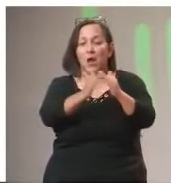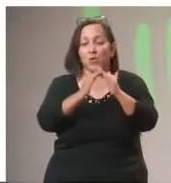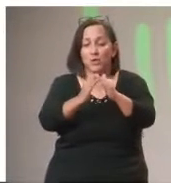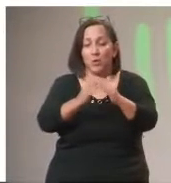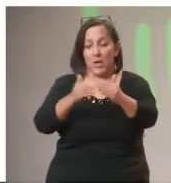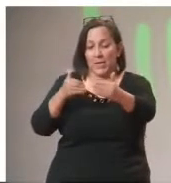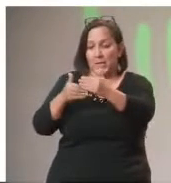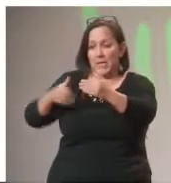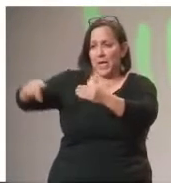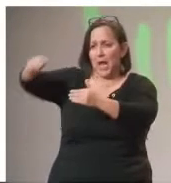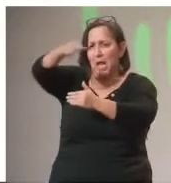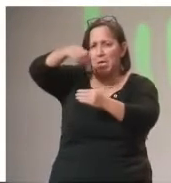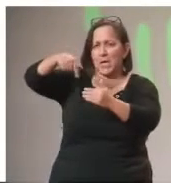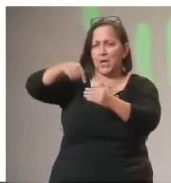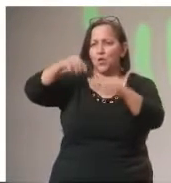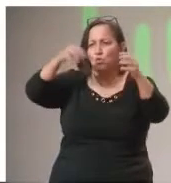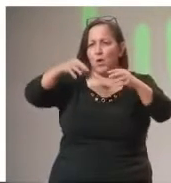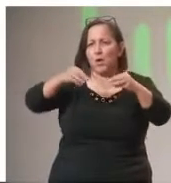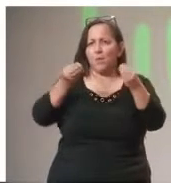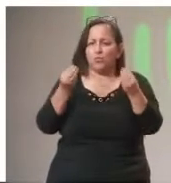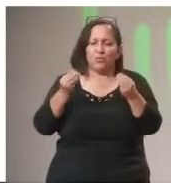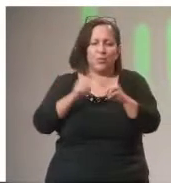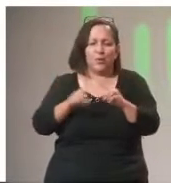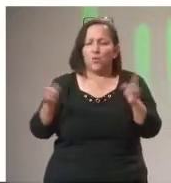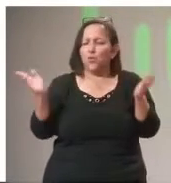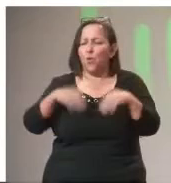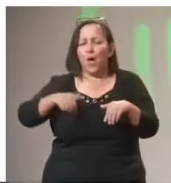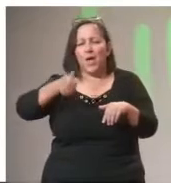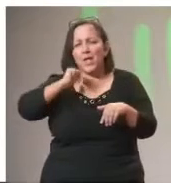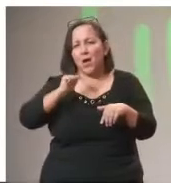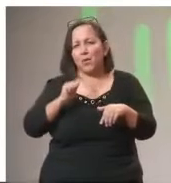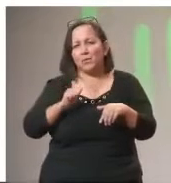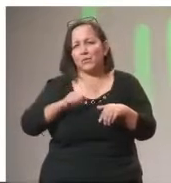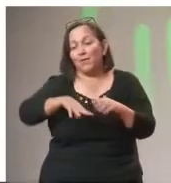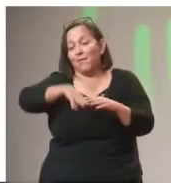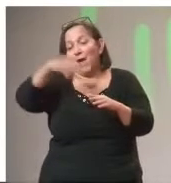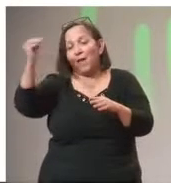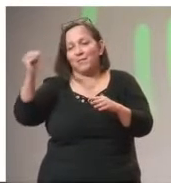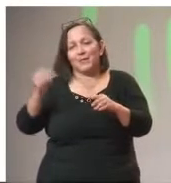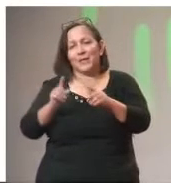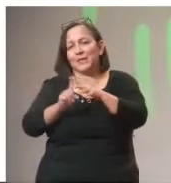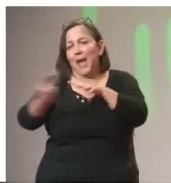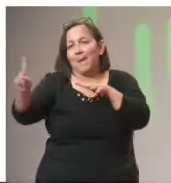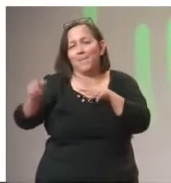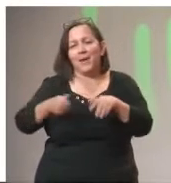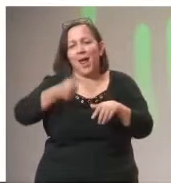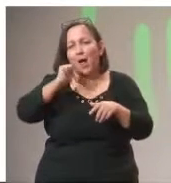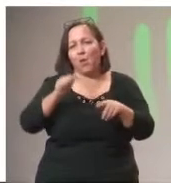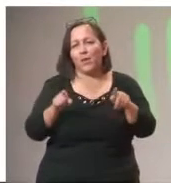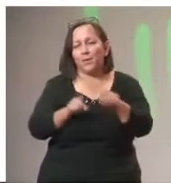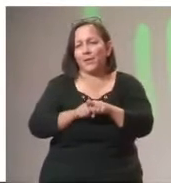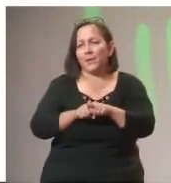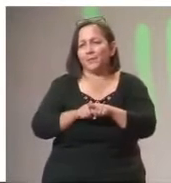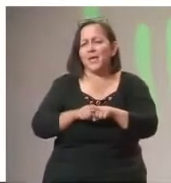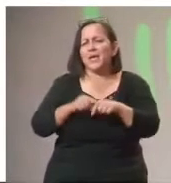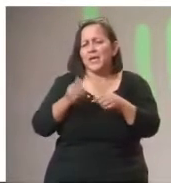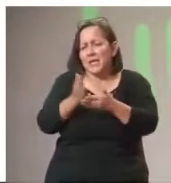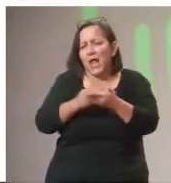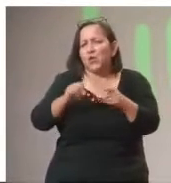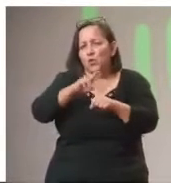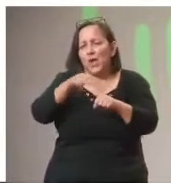acá, llueve mucho, pero no hay infiltración. El agua escurre por la superficie. Eso está bien cuando es algo